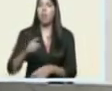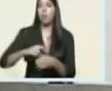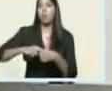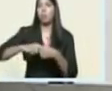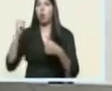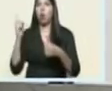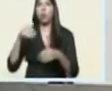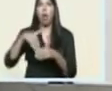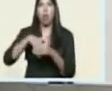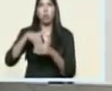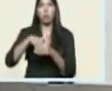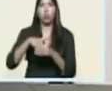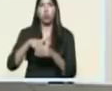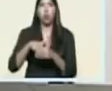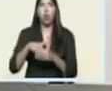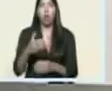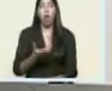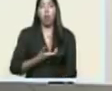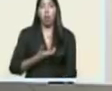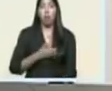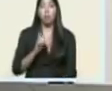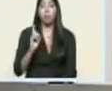las elecciones.